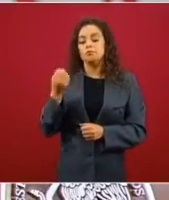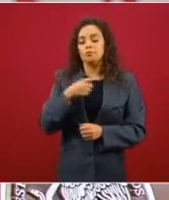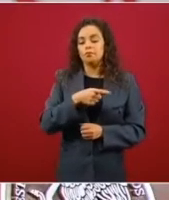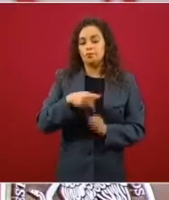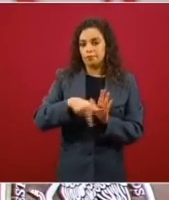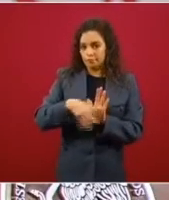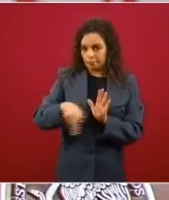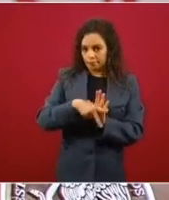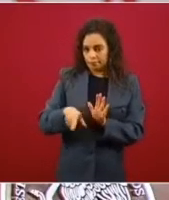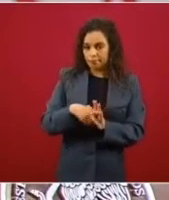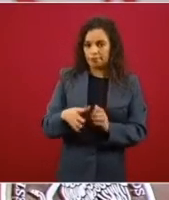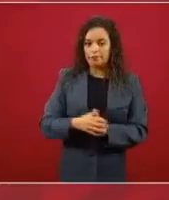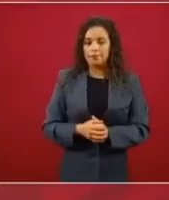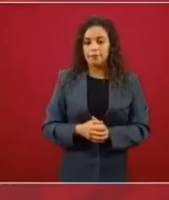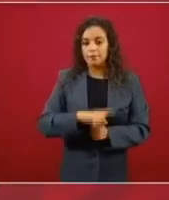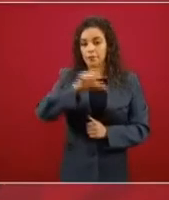Y al mediodía,